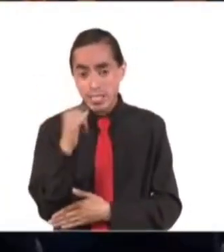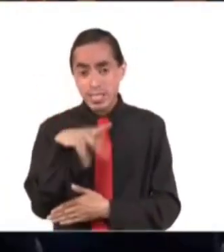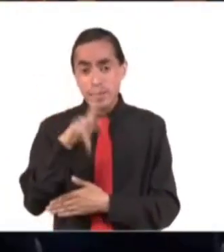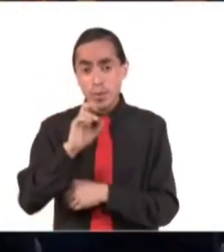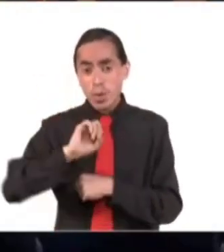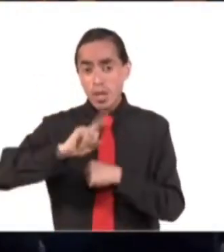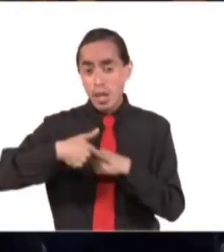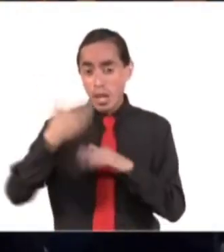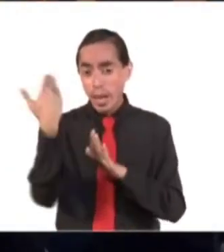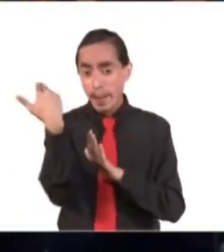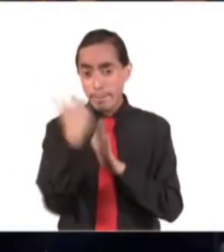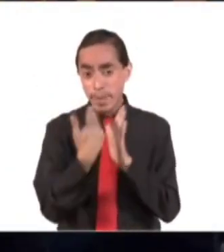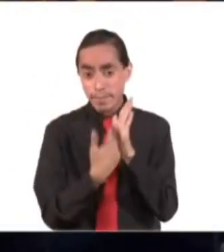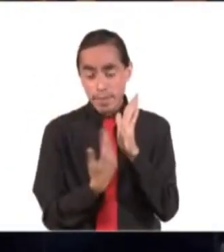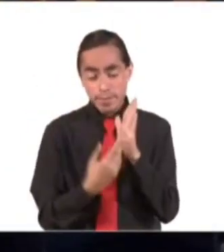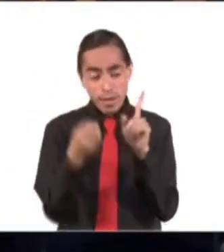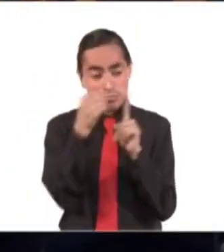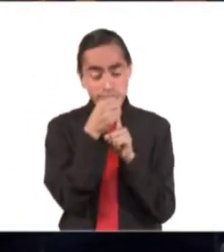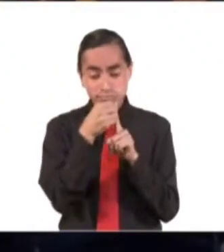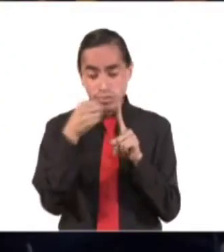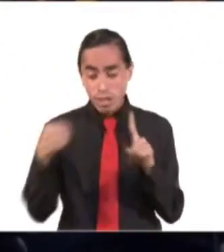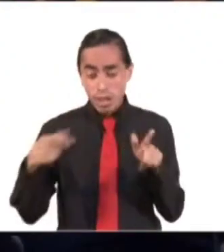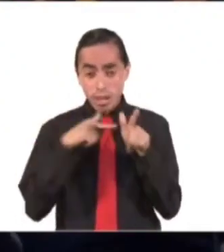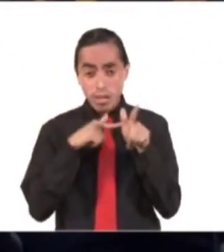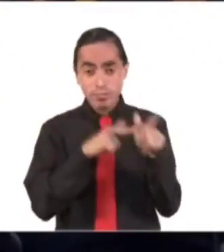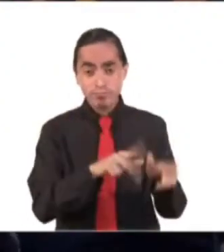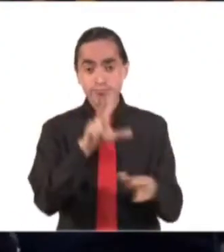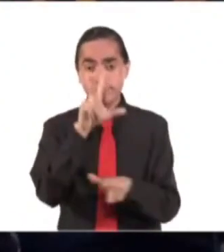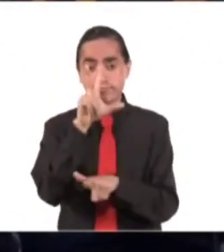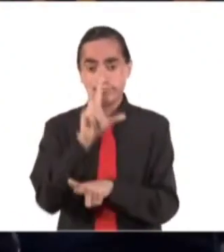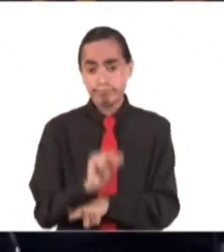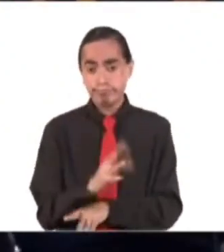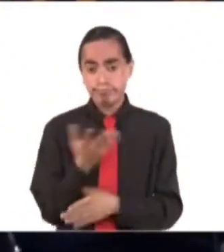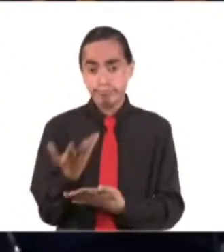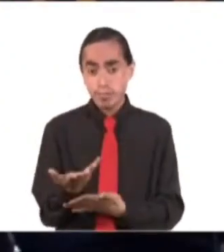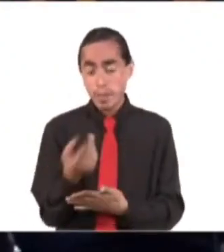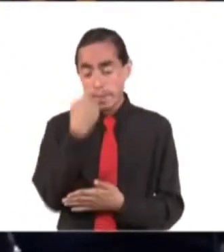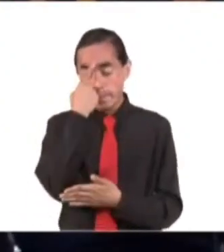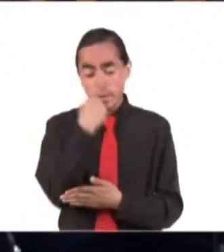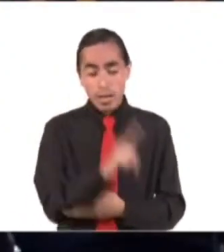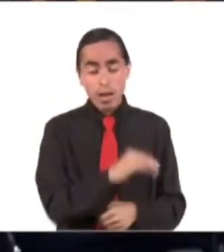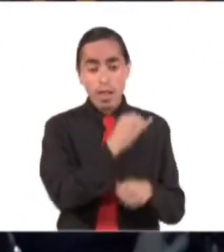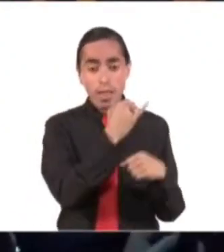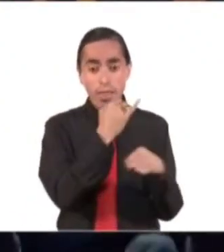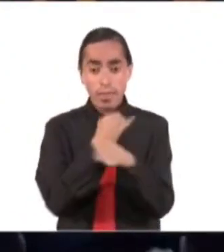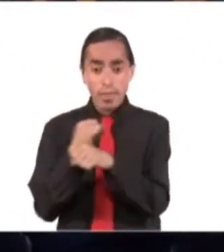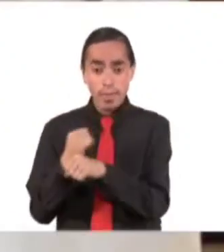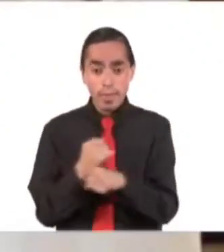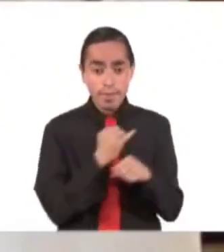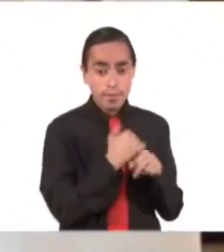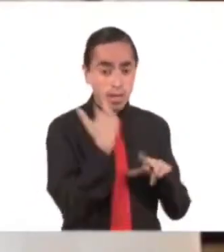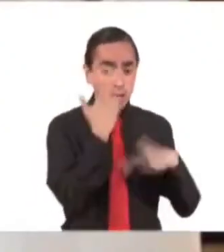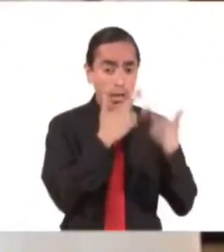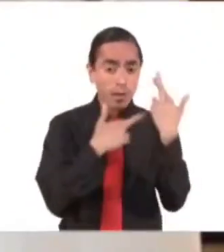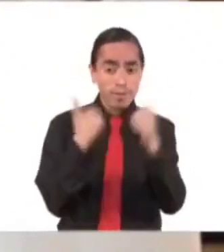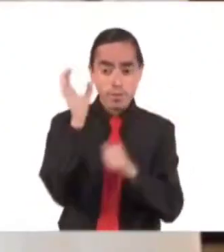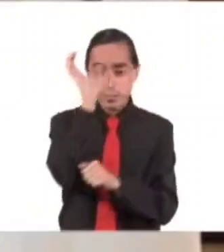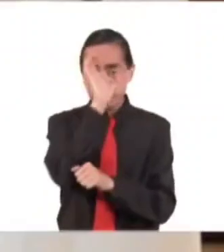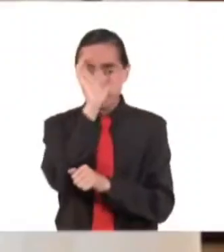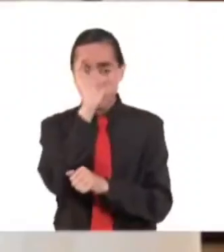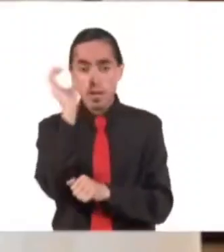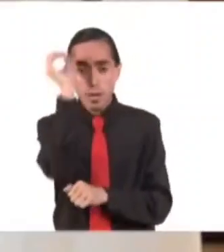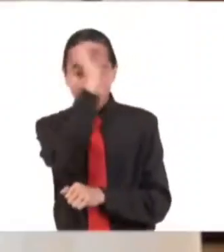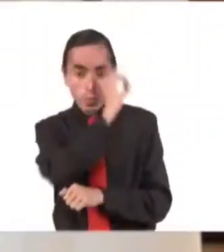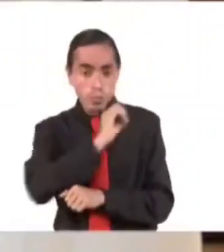o una forma de trabajar continua que vaya desarrollando el análisis científico, la